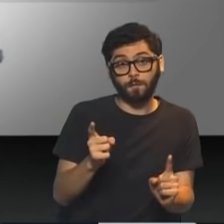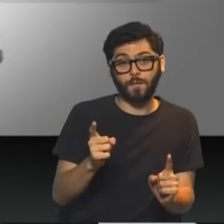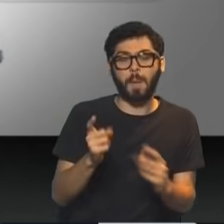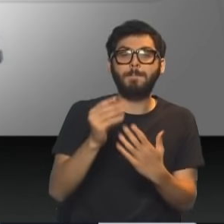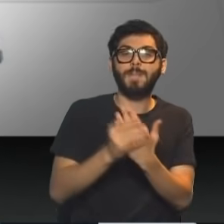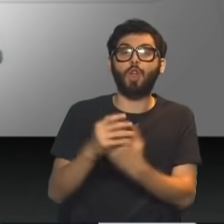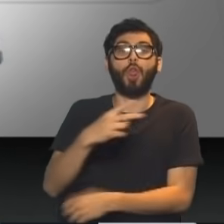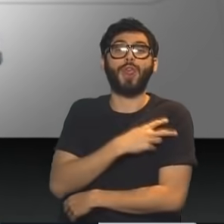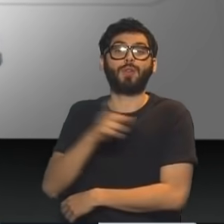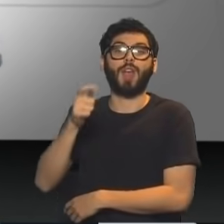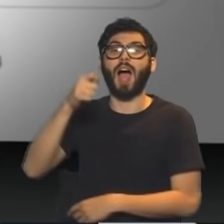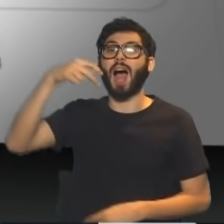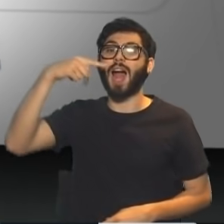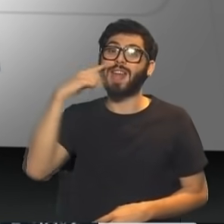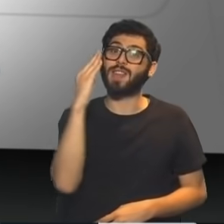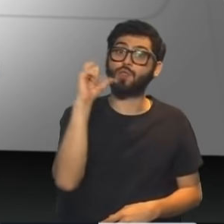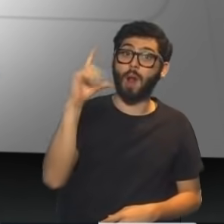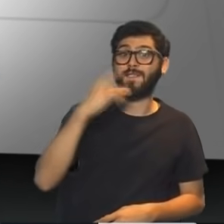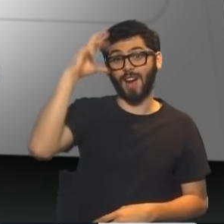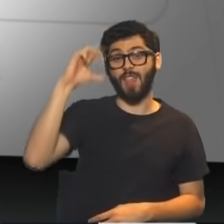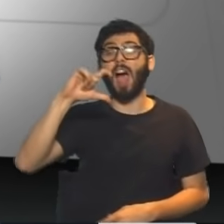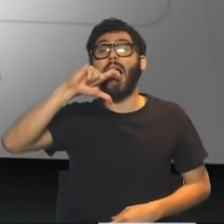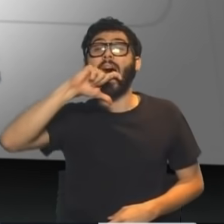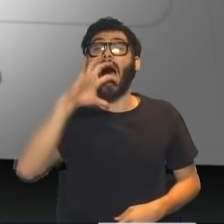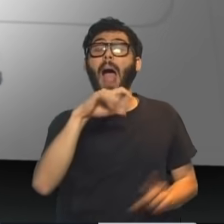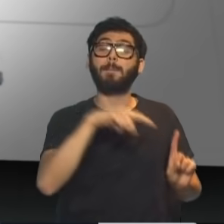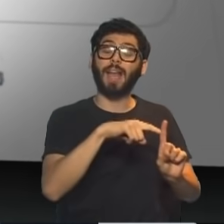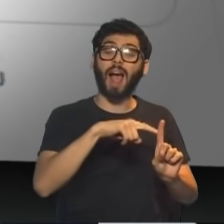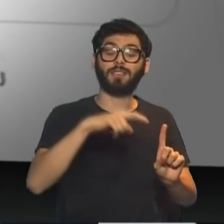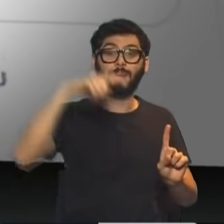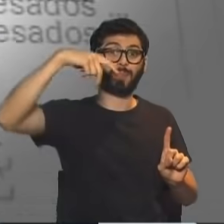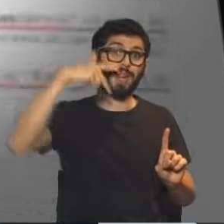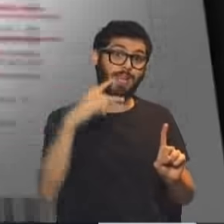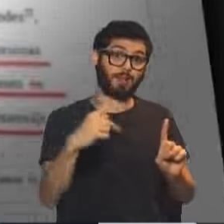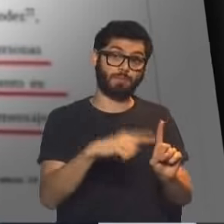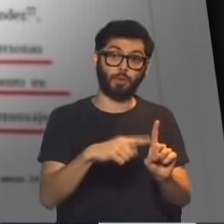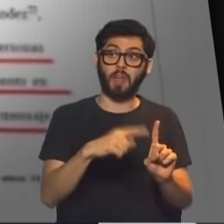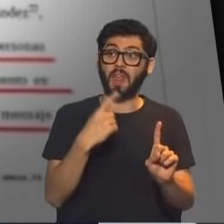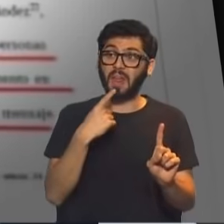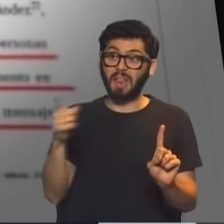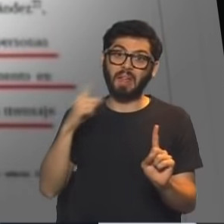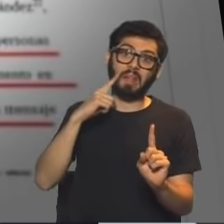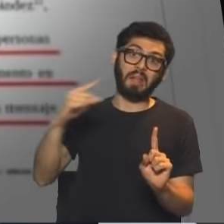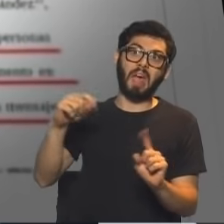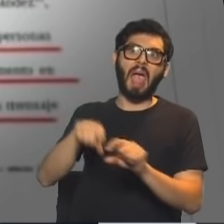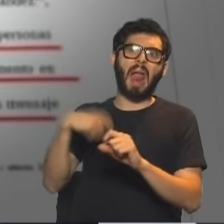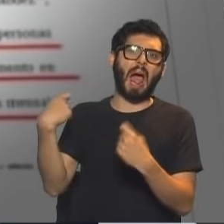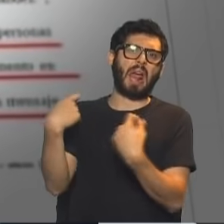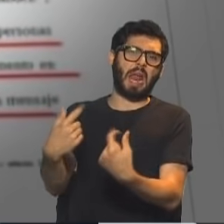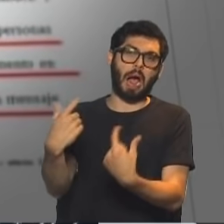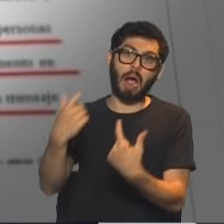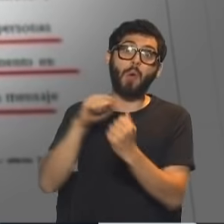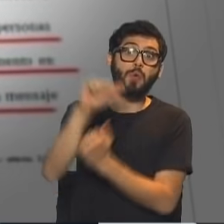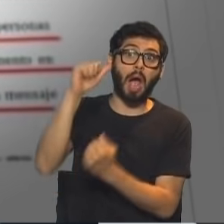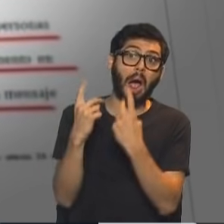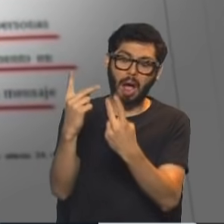de Seguridad, Aníbal Fernández, amenazó a Nick por criticar desde un tuit la entrega de heladeras, garrafas y viajes de egresados. Ahí le